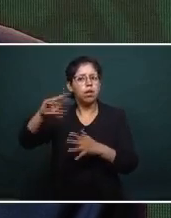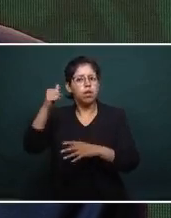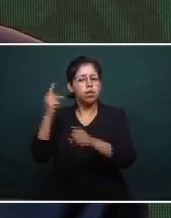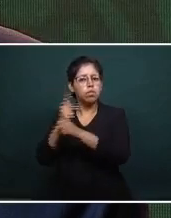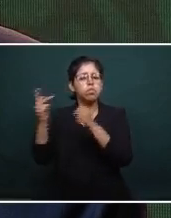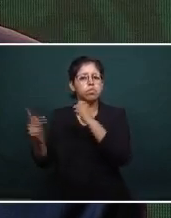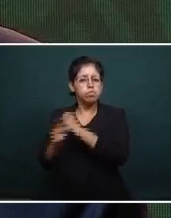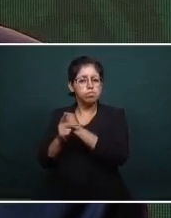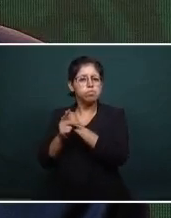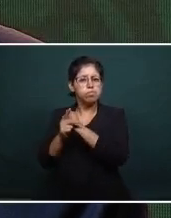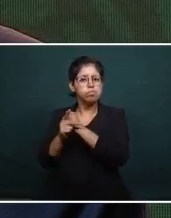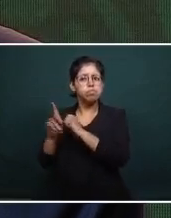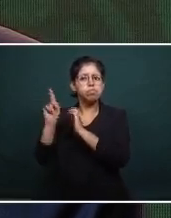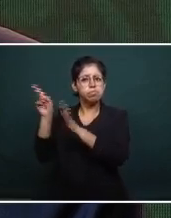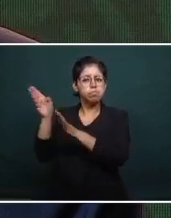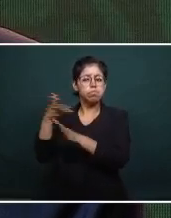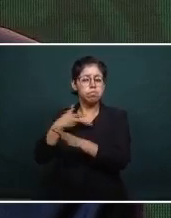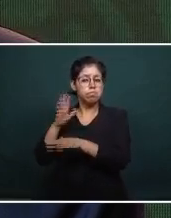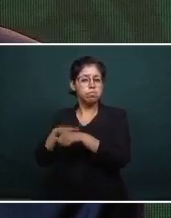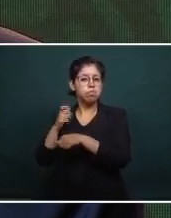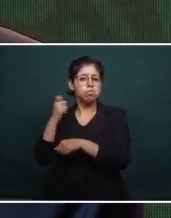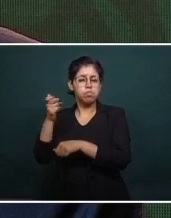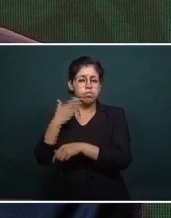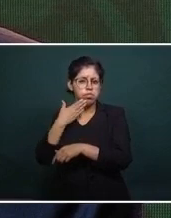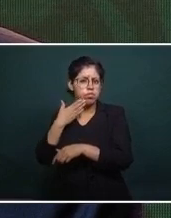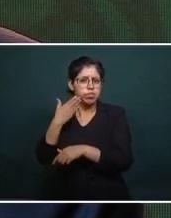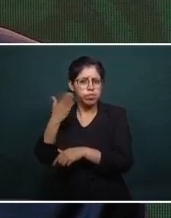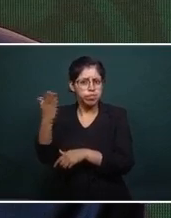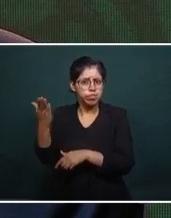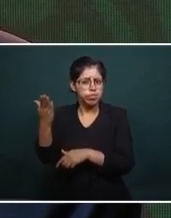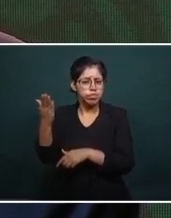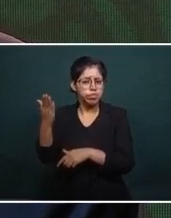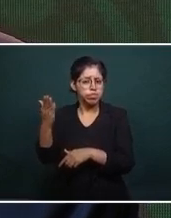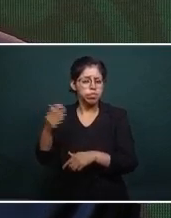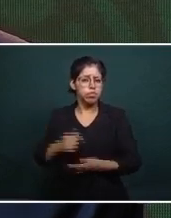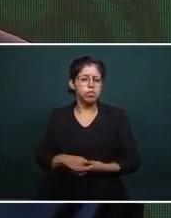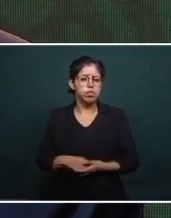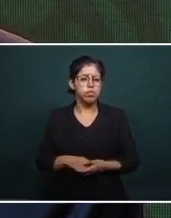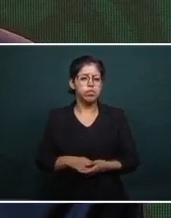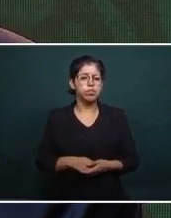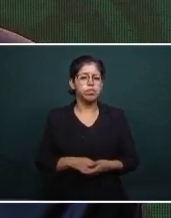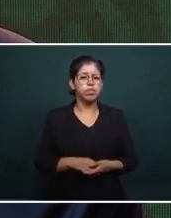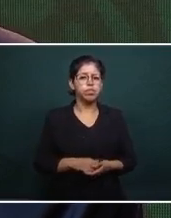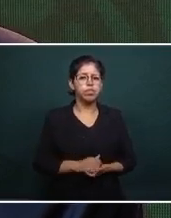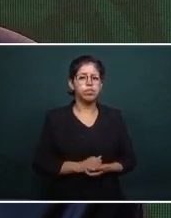en Centroamérica, en nuestro país, pues vamos a poder